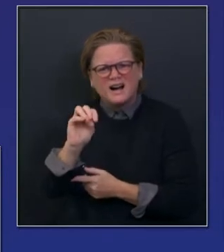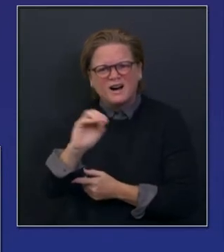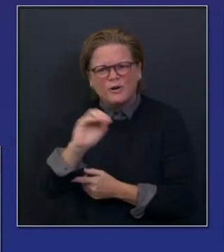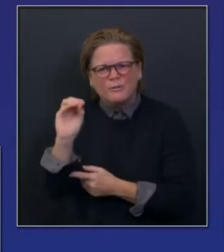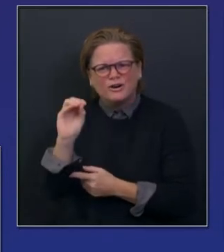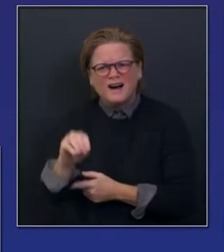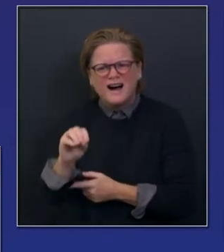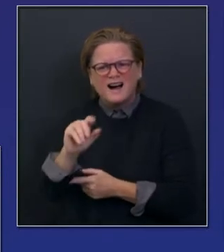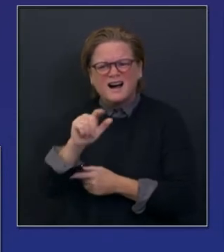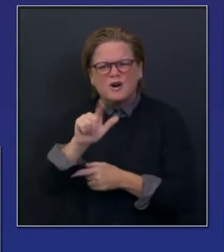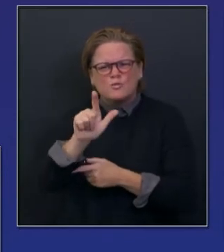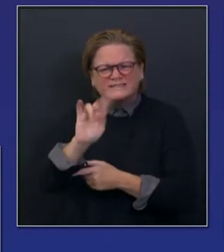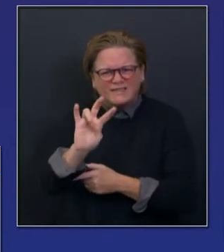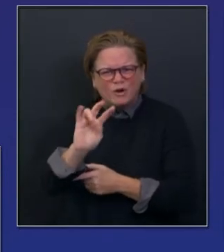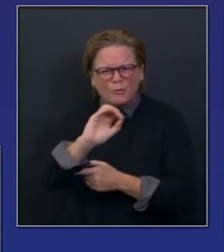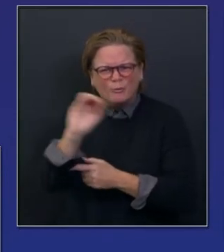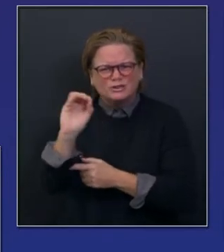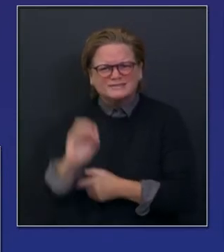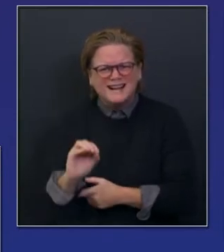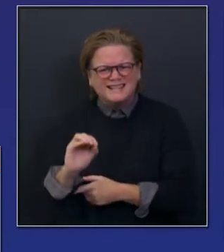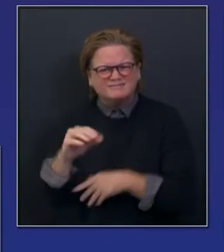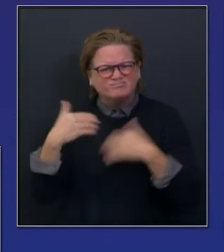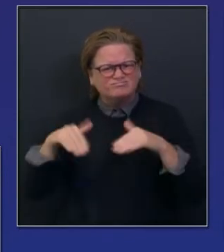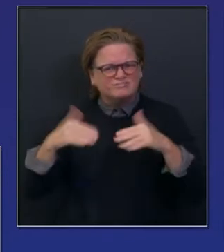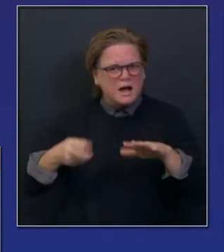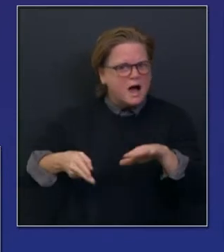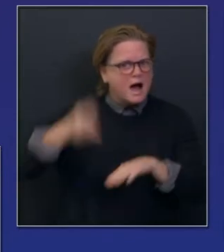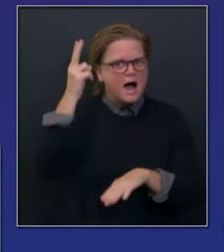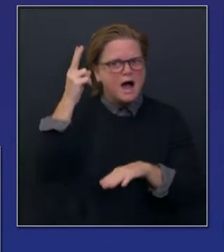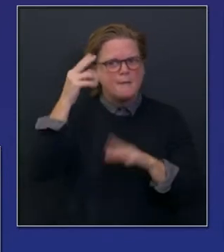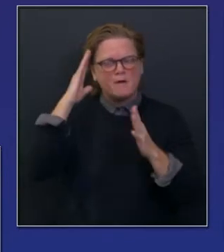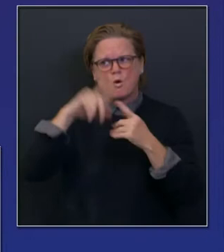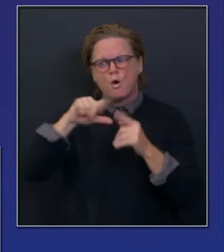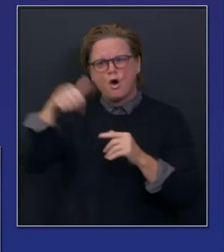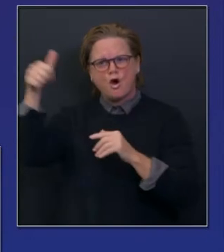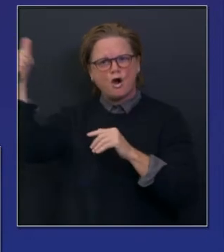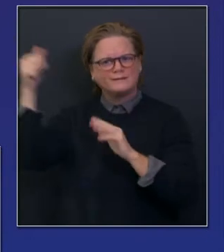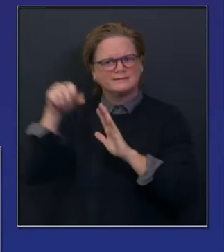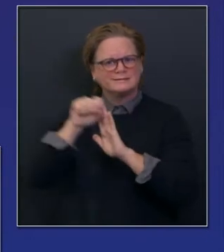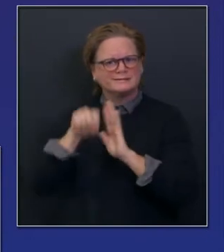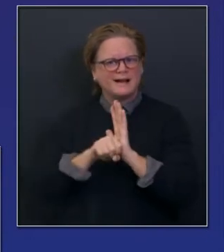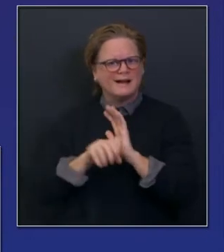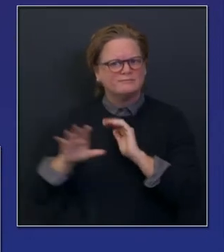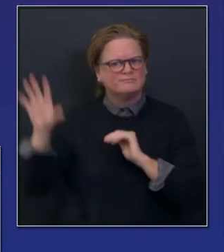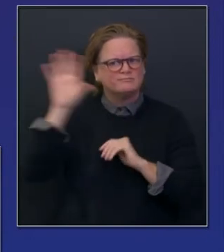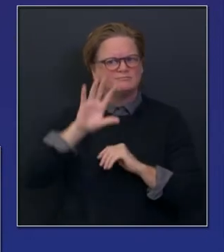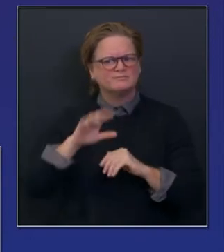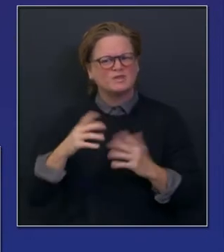mediante conexión con californianos en 30 y tantos idiomas, con